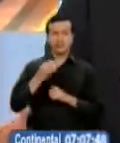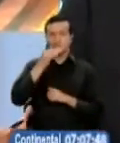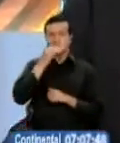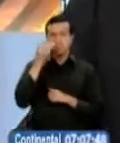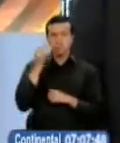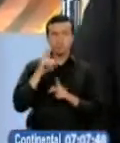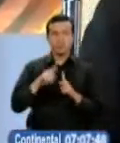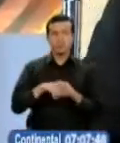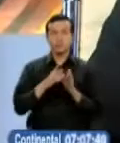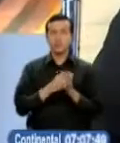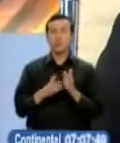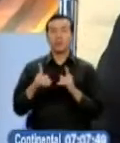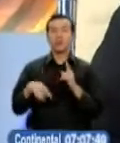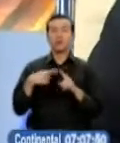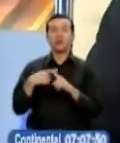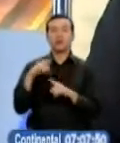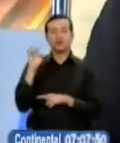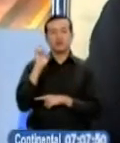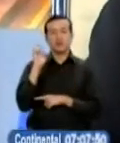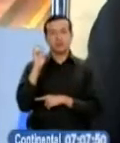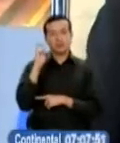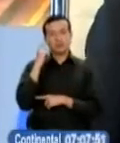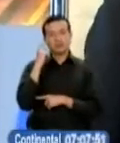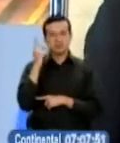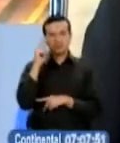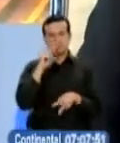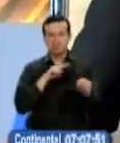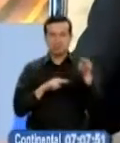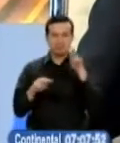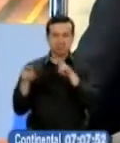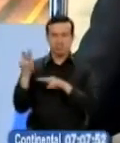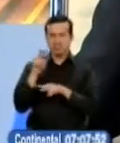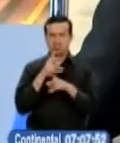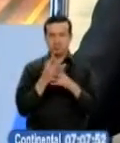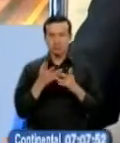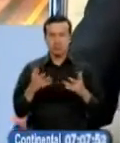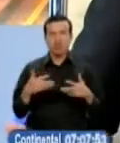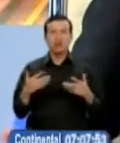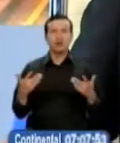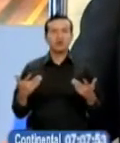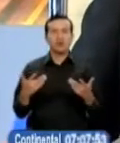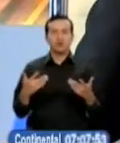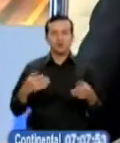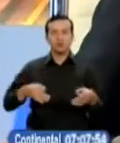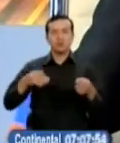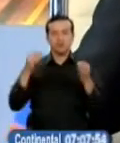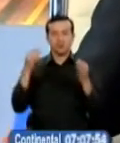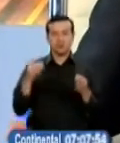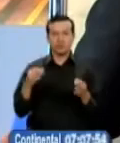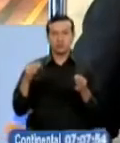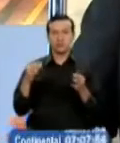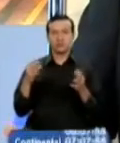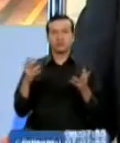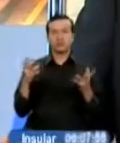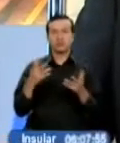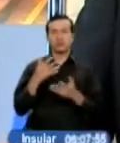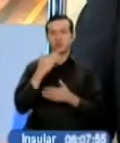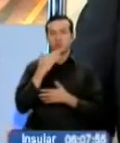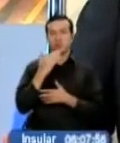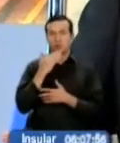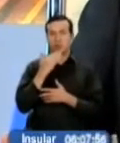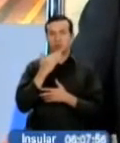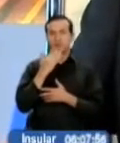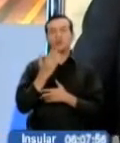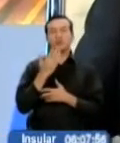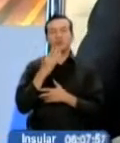comienza en enero. Entonces, momento de hacer ciertas evaluaciones hacia dónde está dirigiéndose la campaña electoral. Y